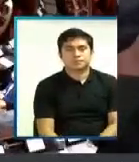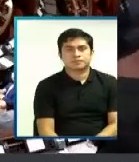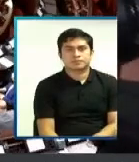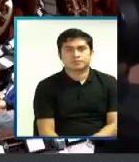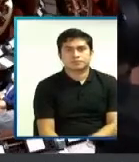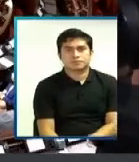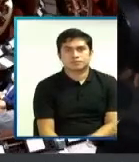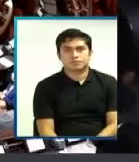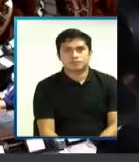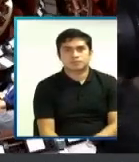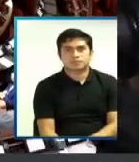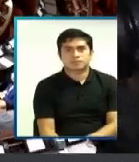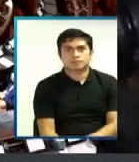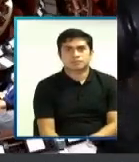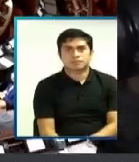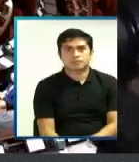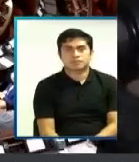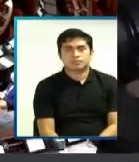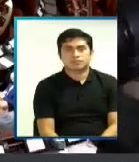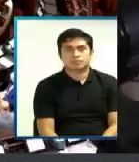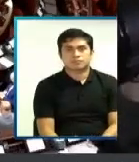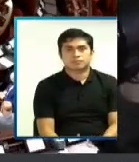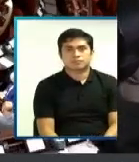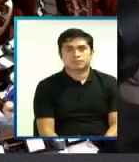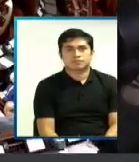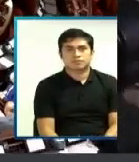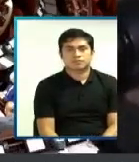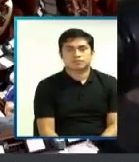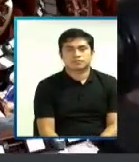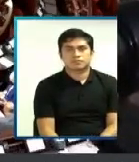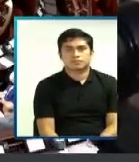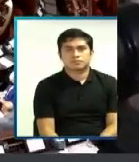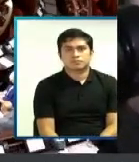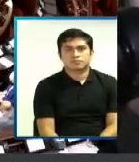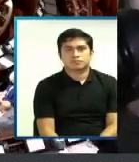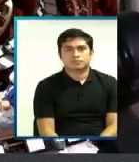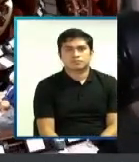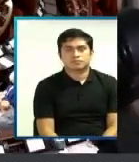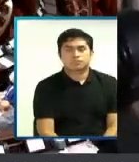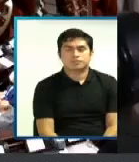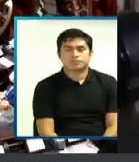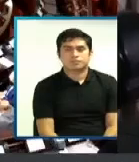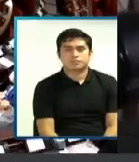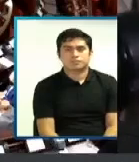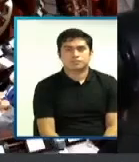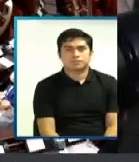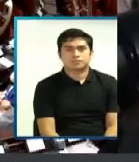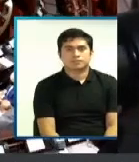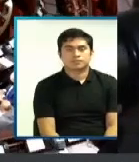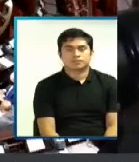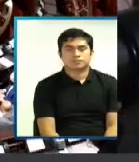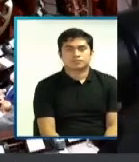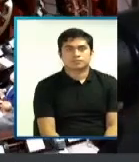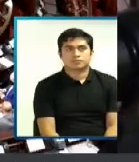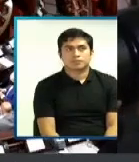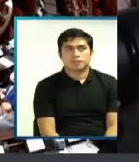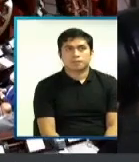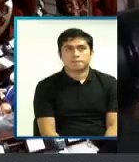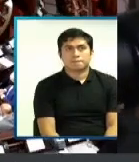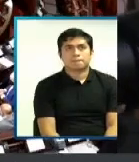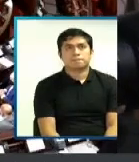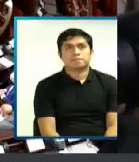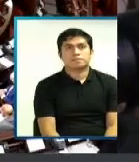una gran parte de la población que también está pidiendo que actuemos en defensa del patrimonio nacional, por